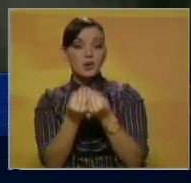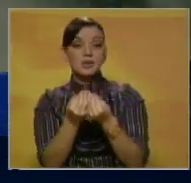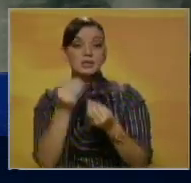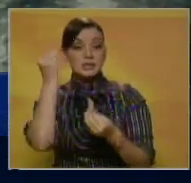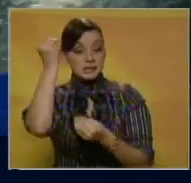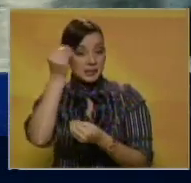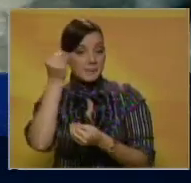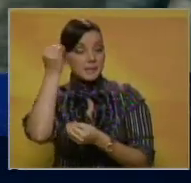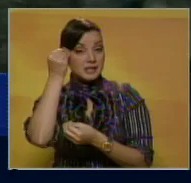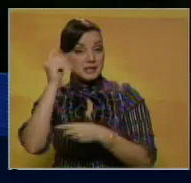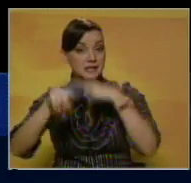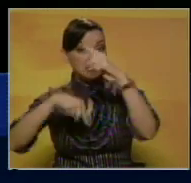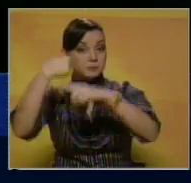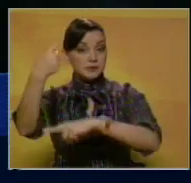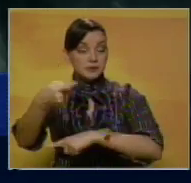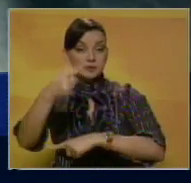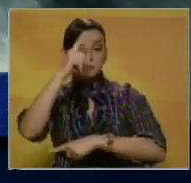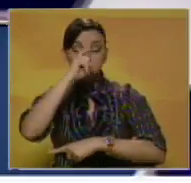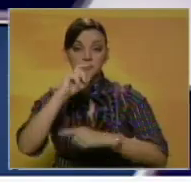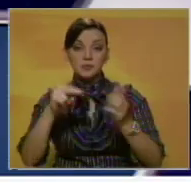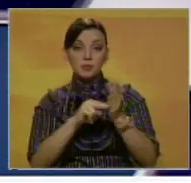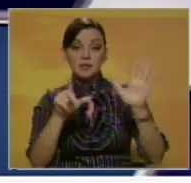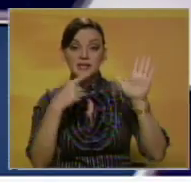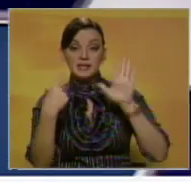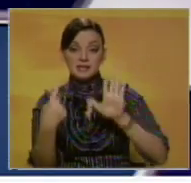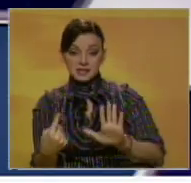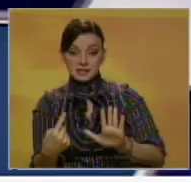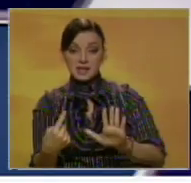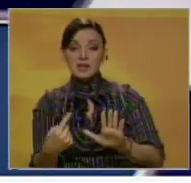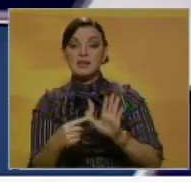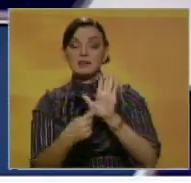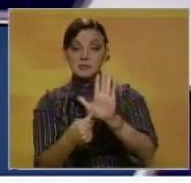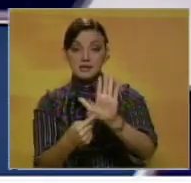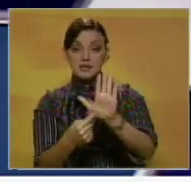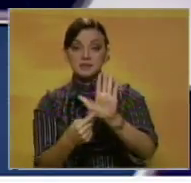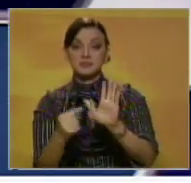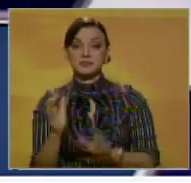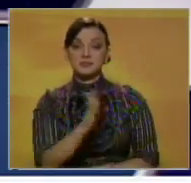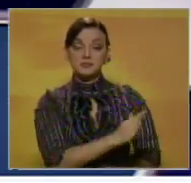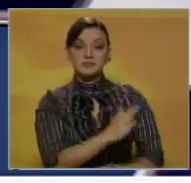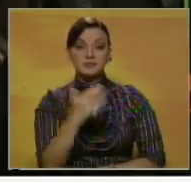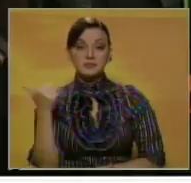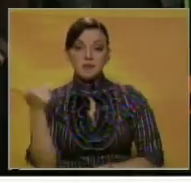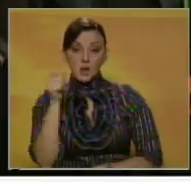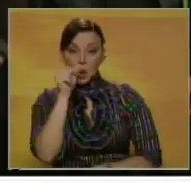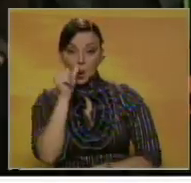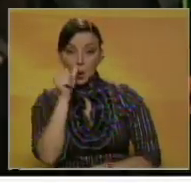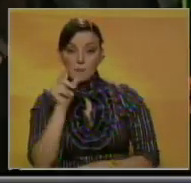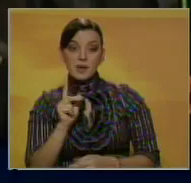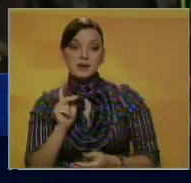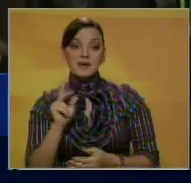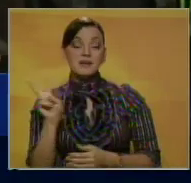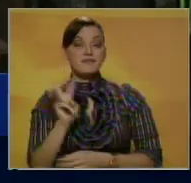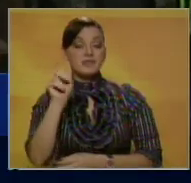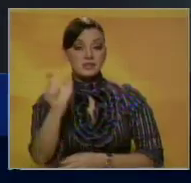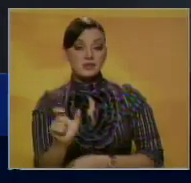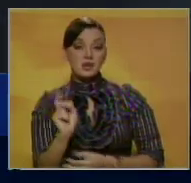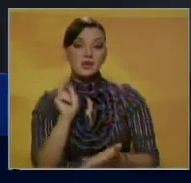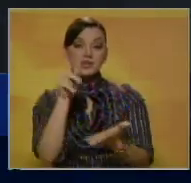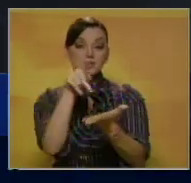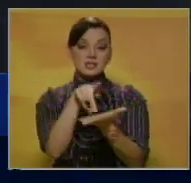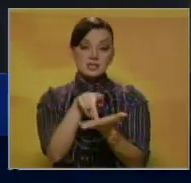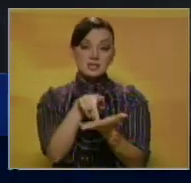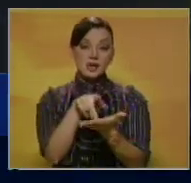sea estrenado a mediados del año 2016. Y Edgar Ramírez estuvo en la premiere de Point Break. El actor venezolano asistió a la premiere